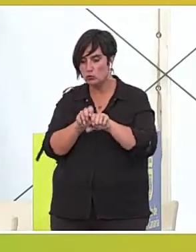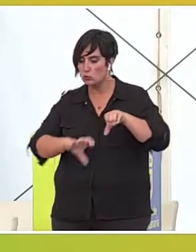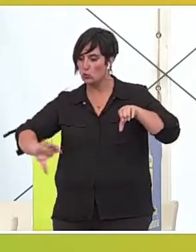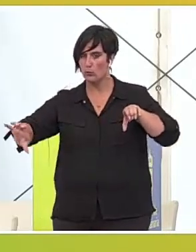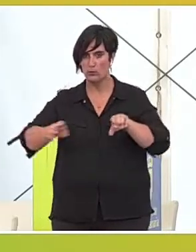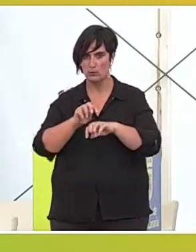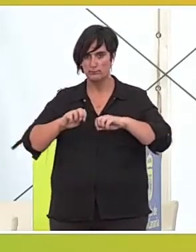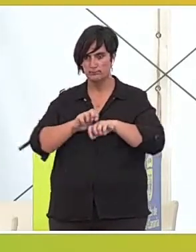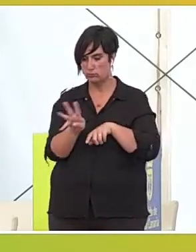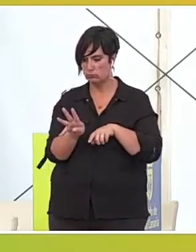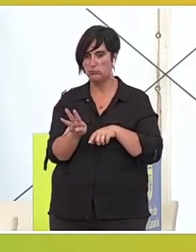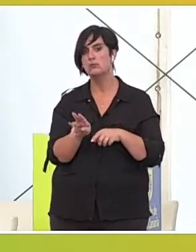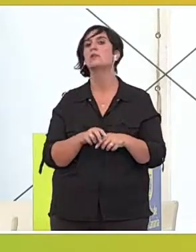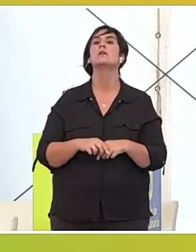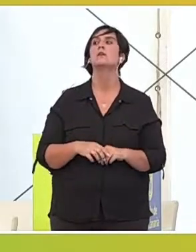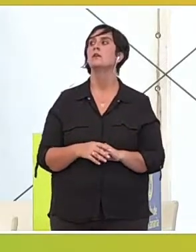sería